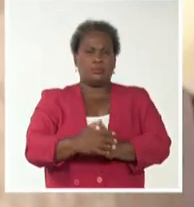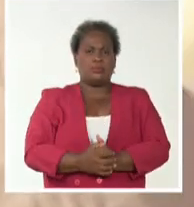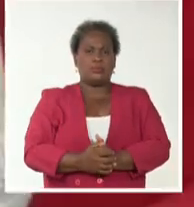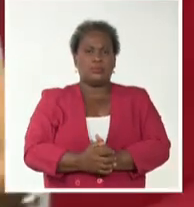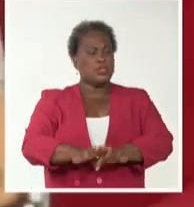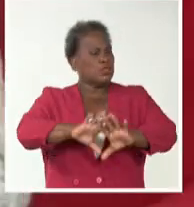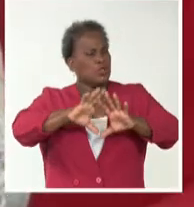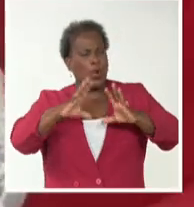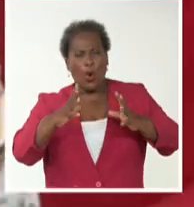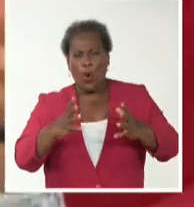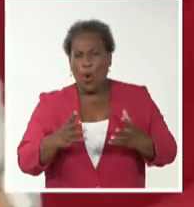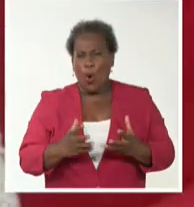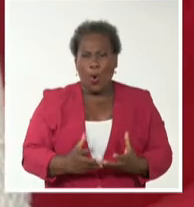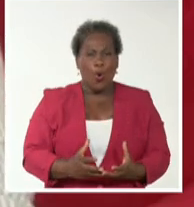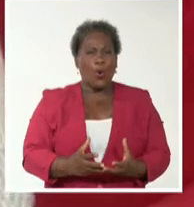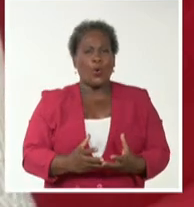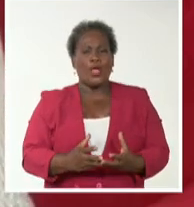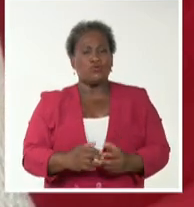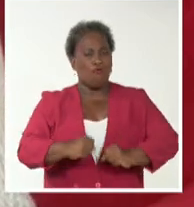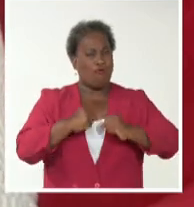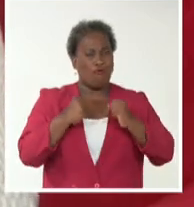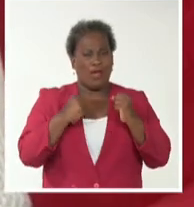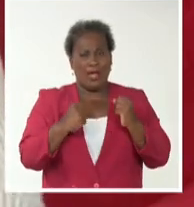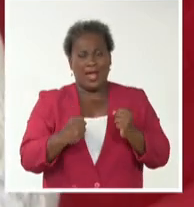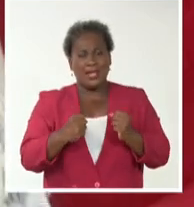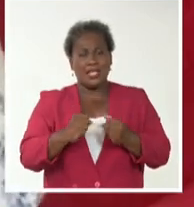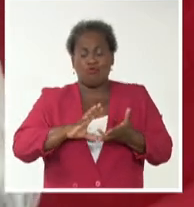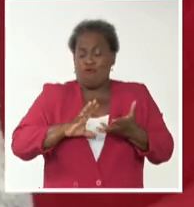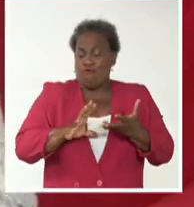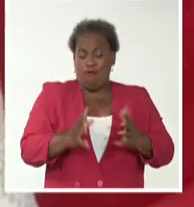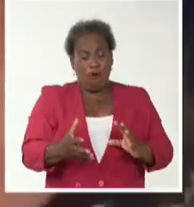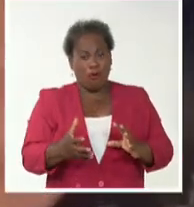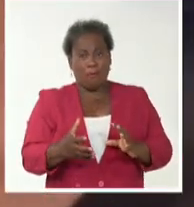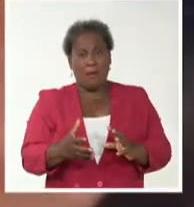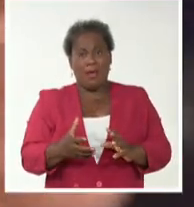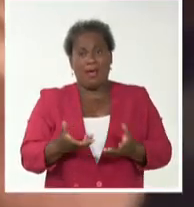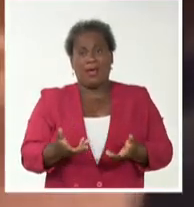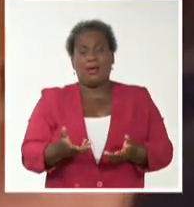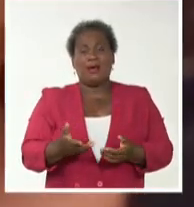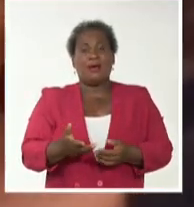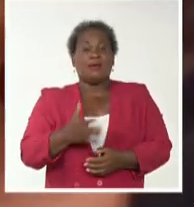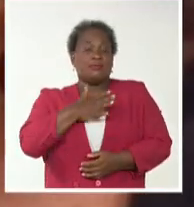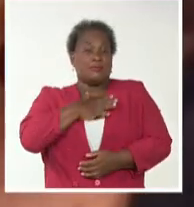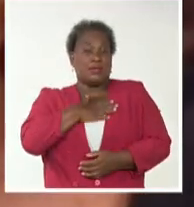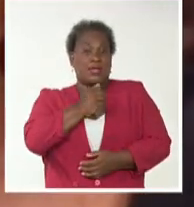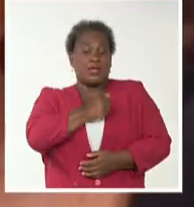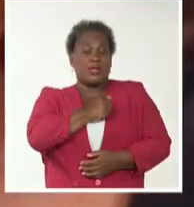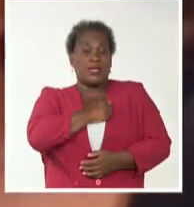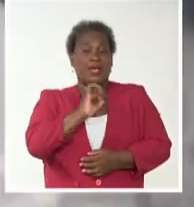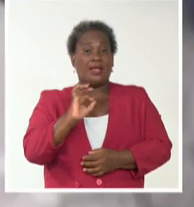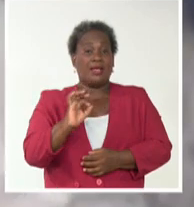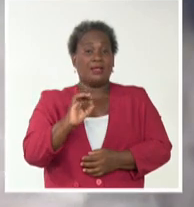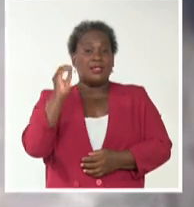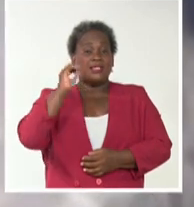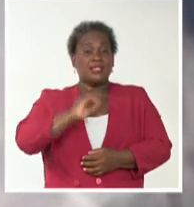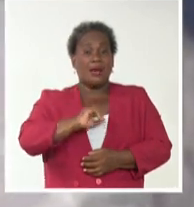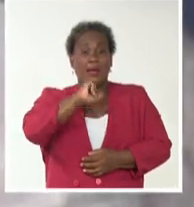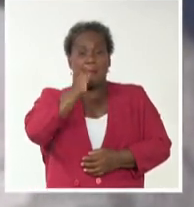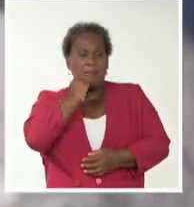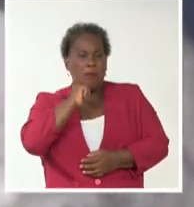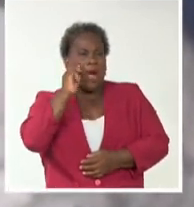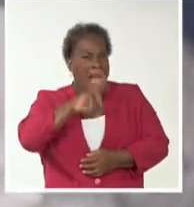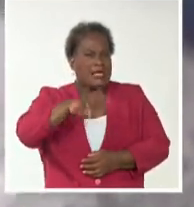sus garras, todas sus maneras, sus estrategias para saber más sobre su padre. Cuando yo le